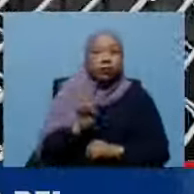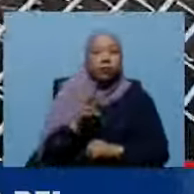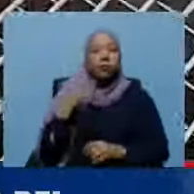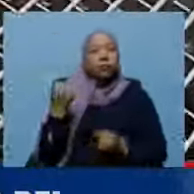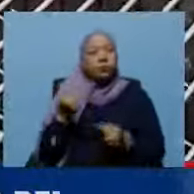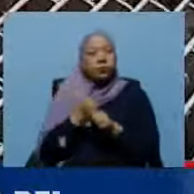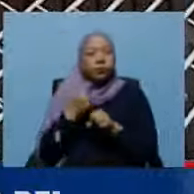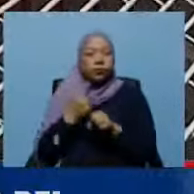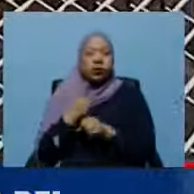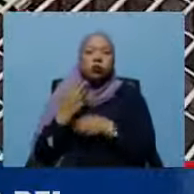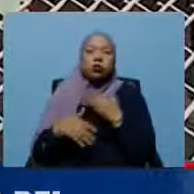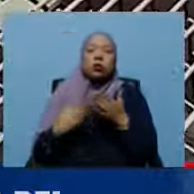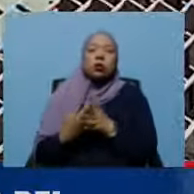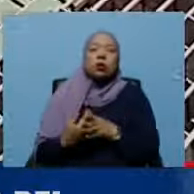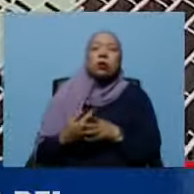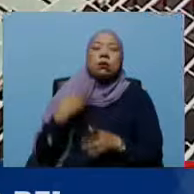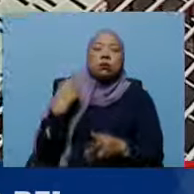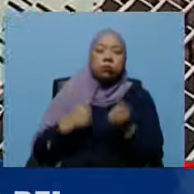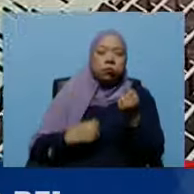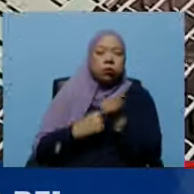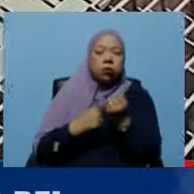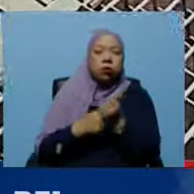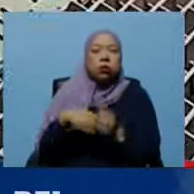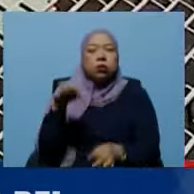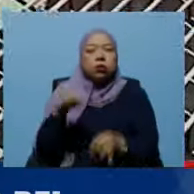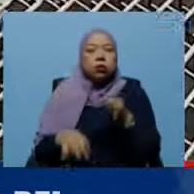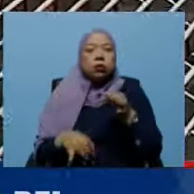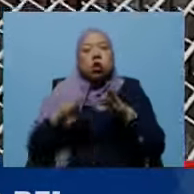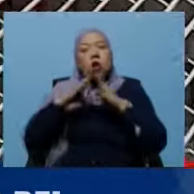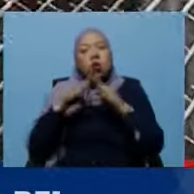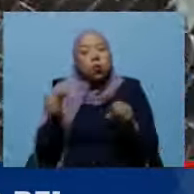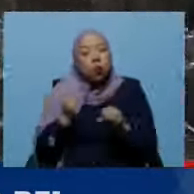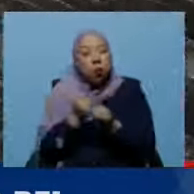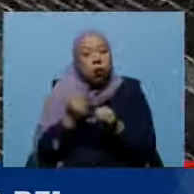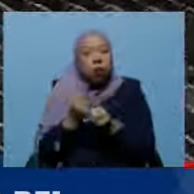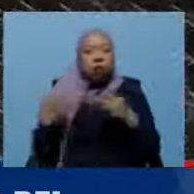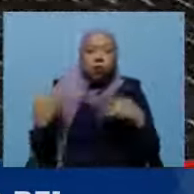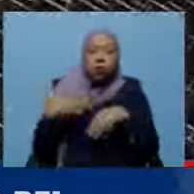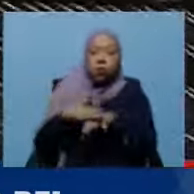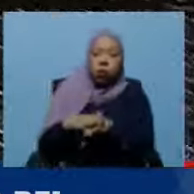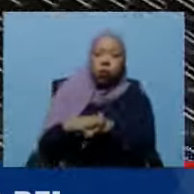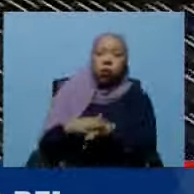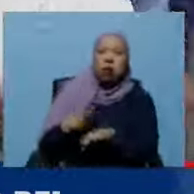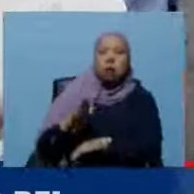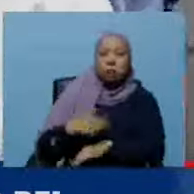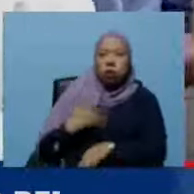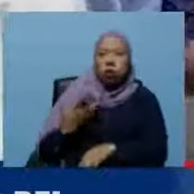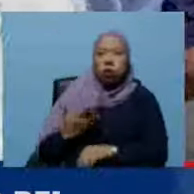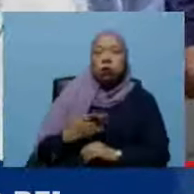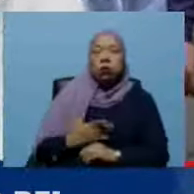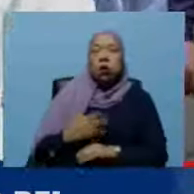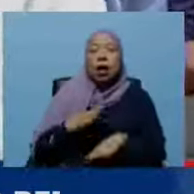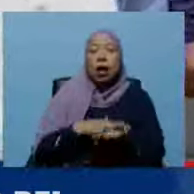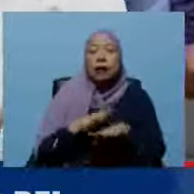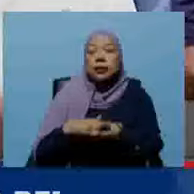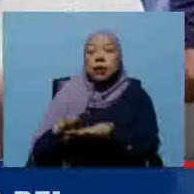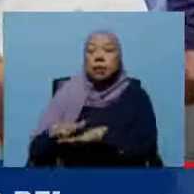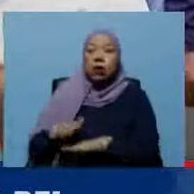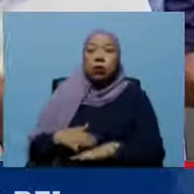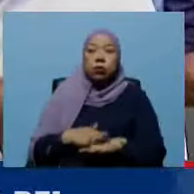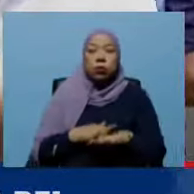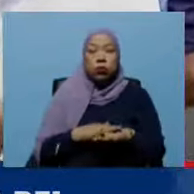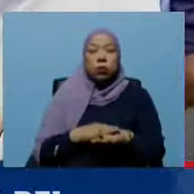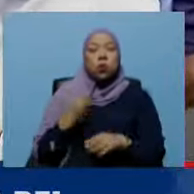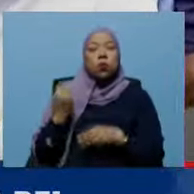crecimiento económico se distribuya justamente entre todos y entre todas. Y por eso el llamado a